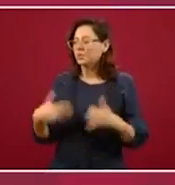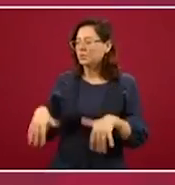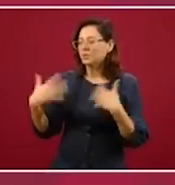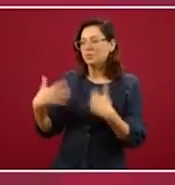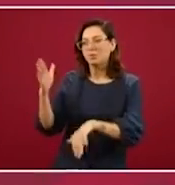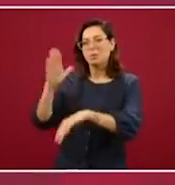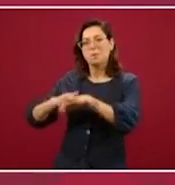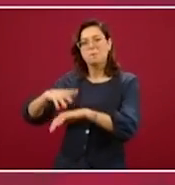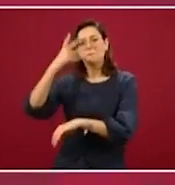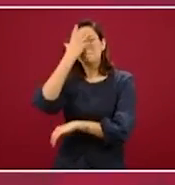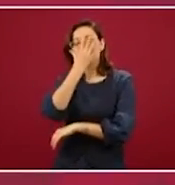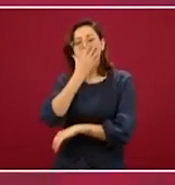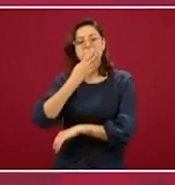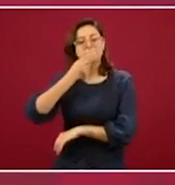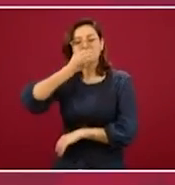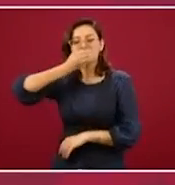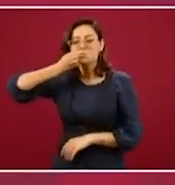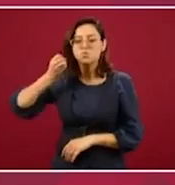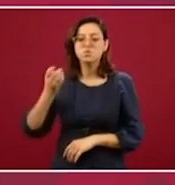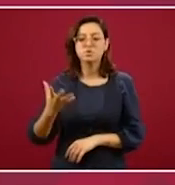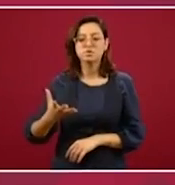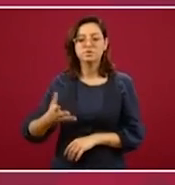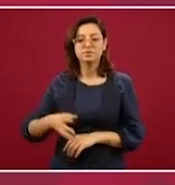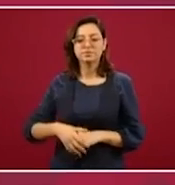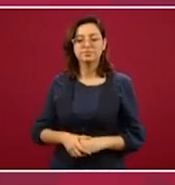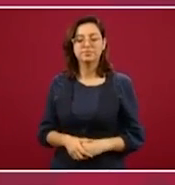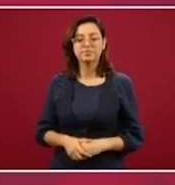mundo. ¿Sí?